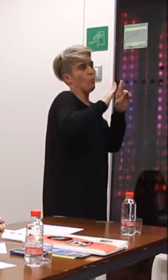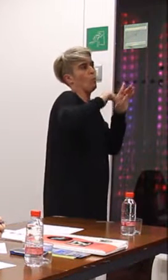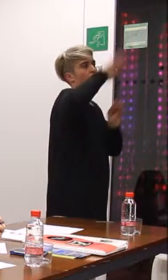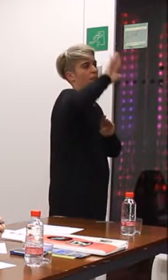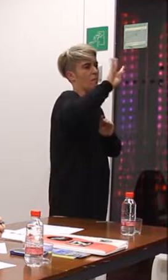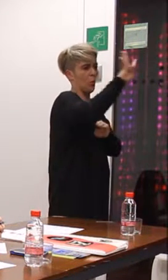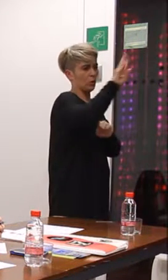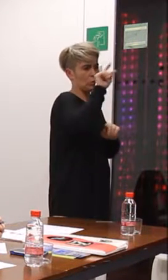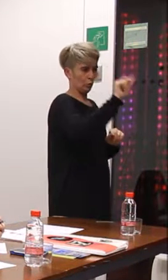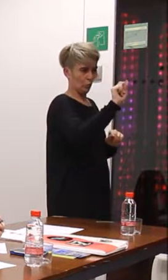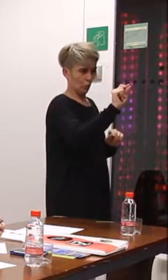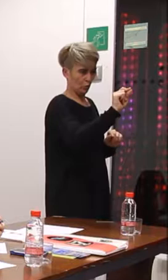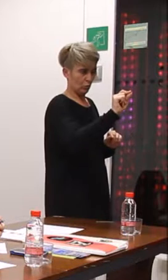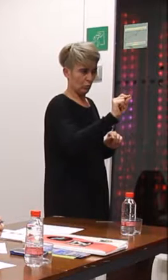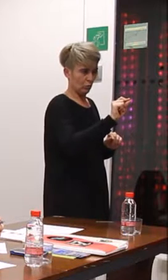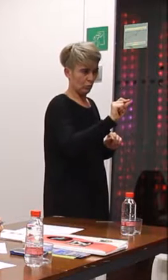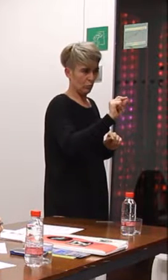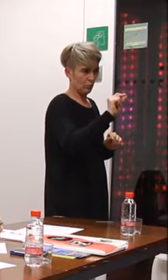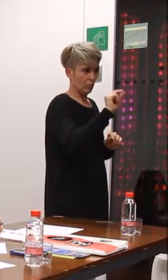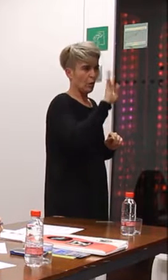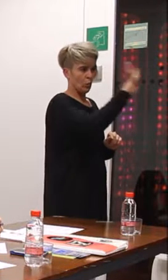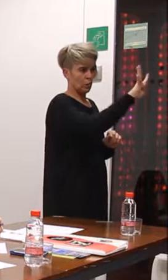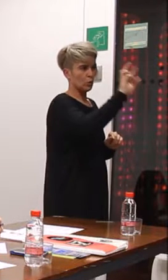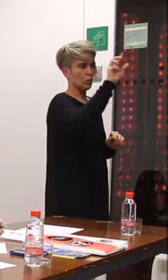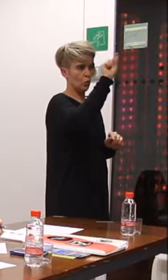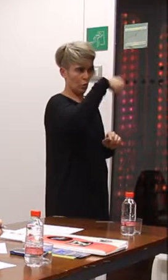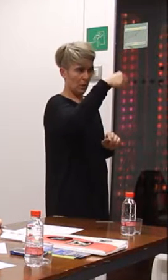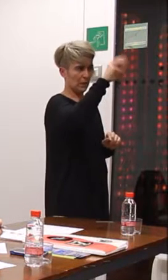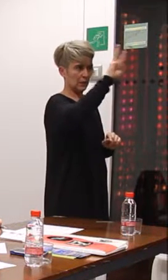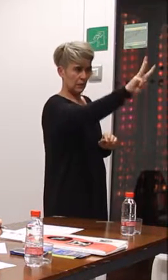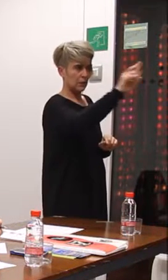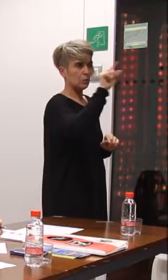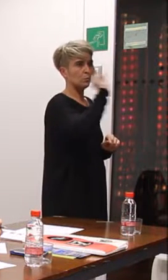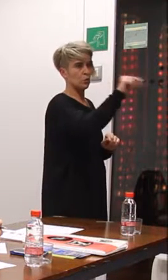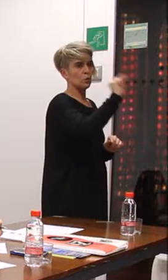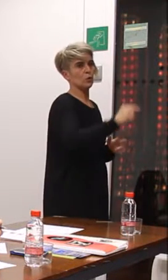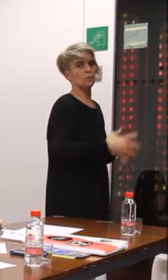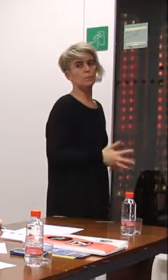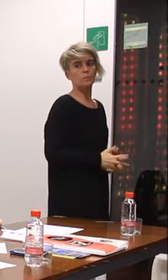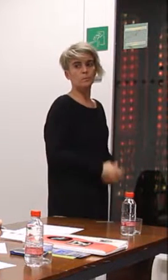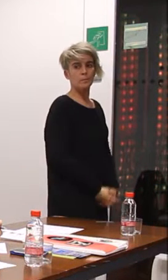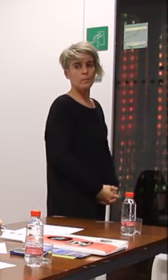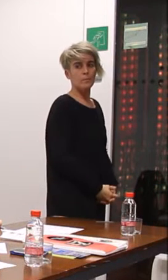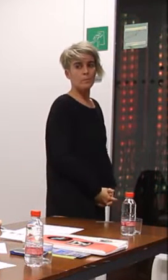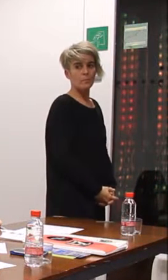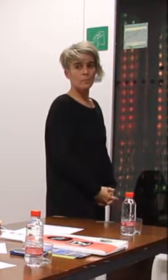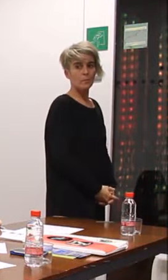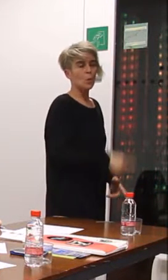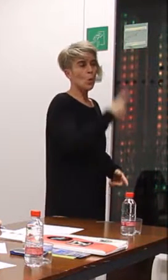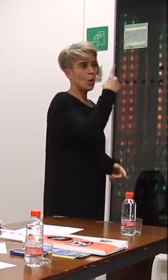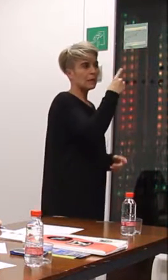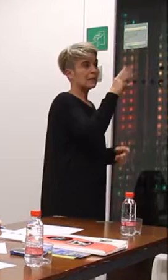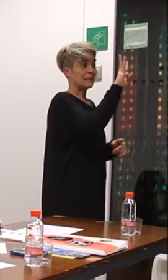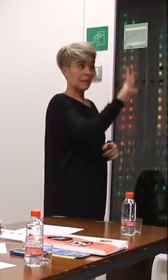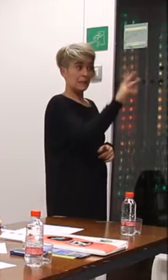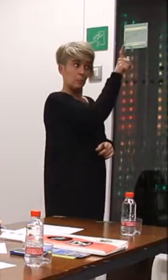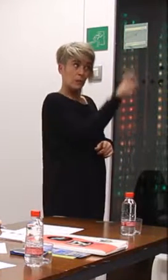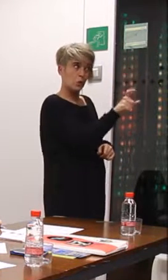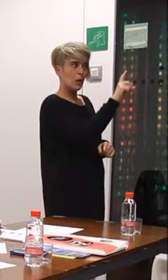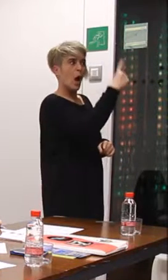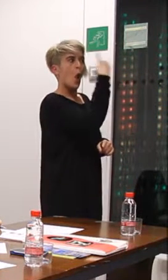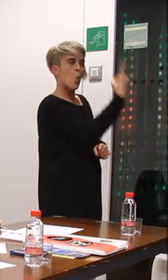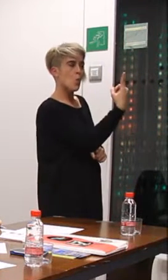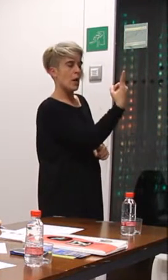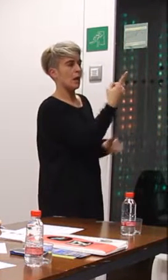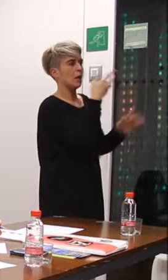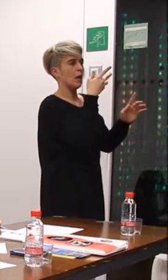momentos hablamos de que el 33% de la población en la Comunidad Valenciana, esto es uno de cada tres personas, estamos en situación